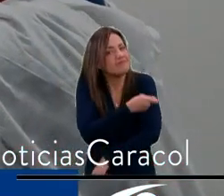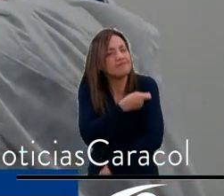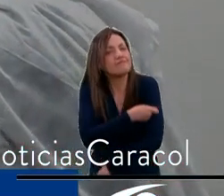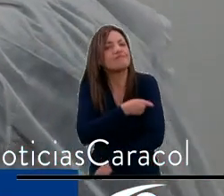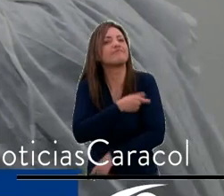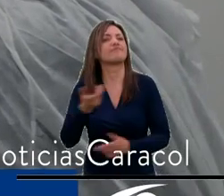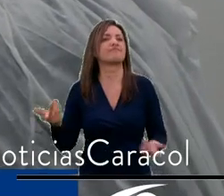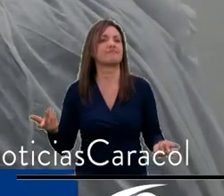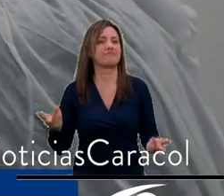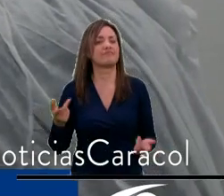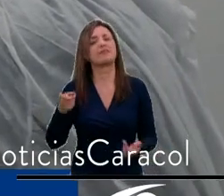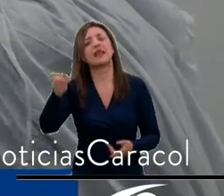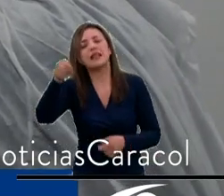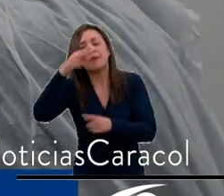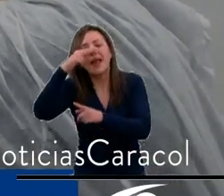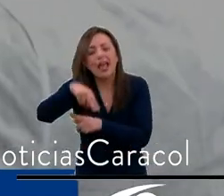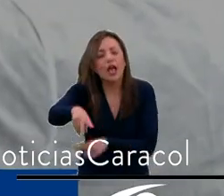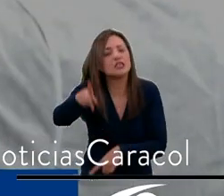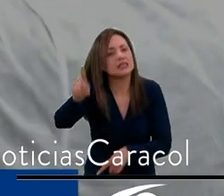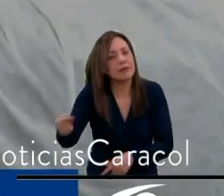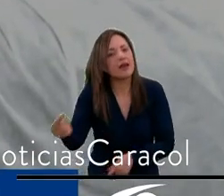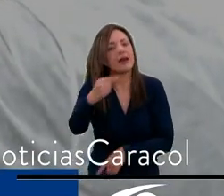manden vacunar los niños.